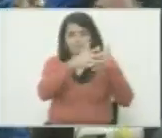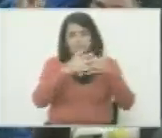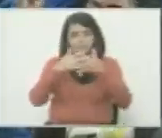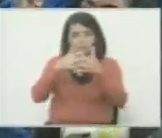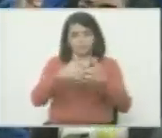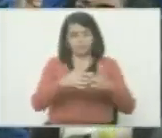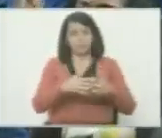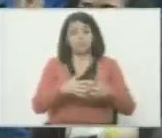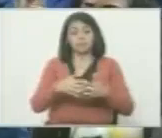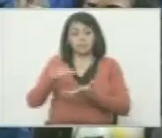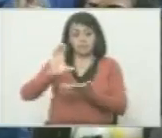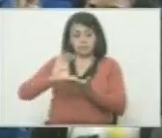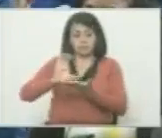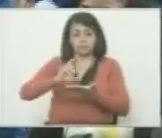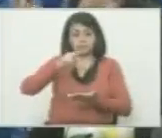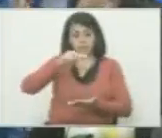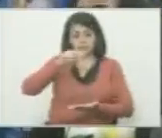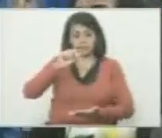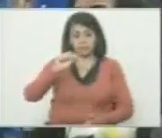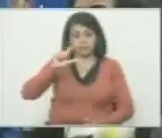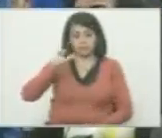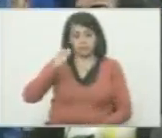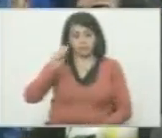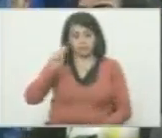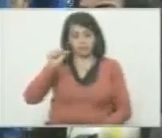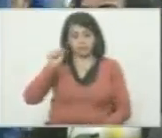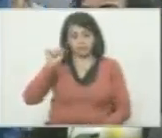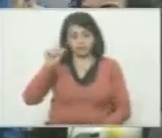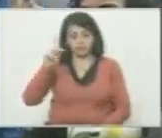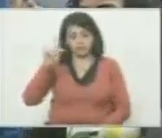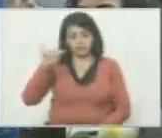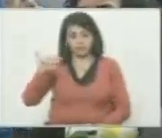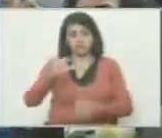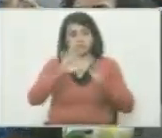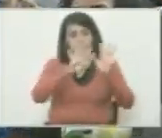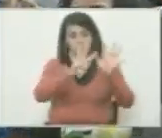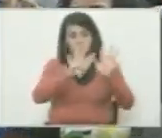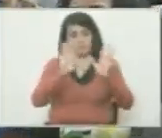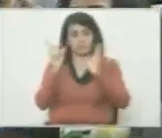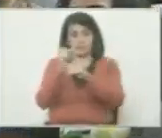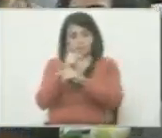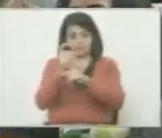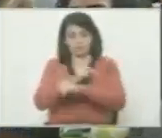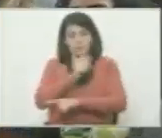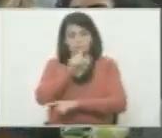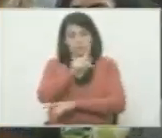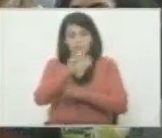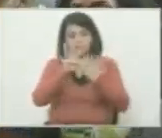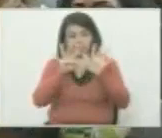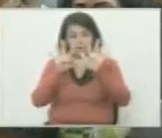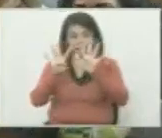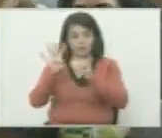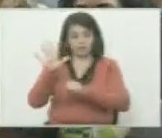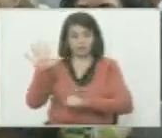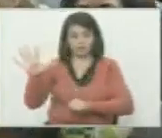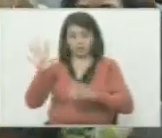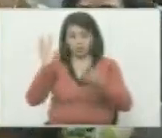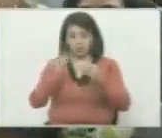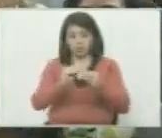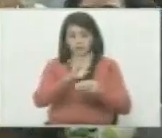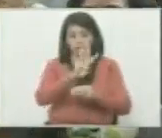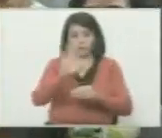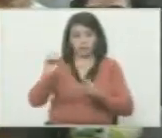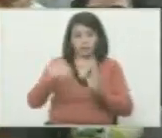Unidos a la ciudad de Nagasaki, en Japón, el 9 de agosto de 1945, dejando un saldo de